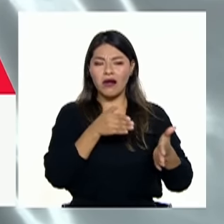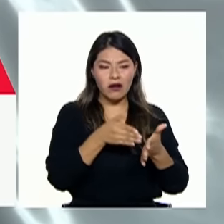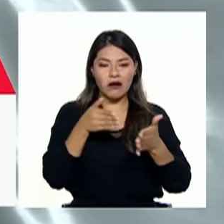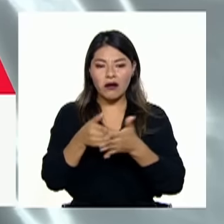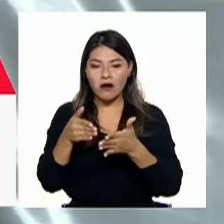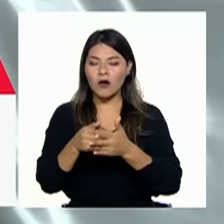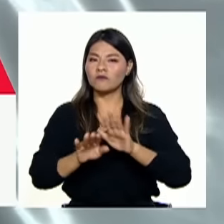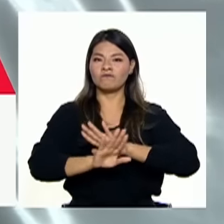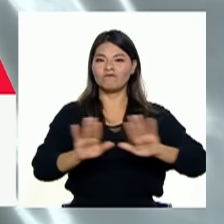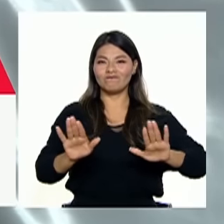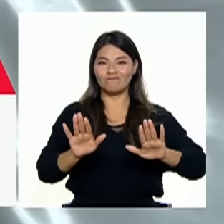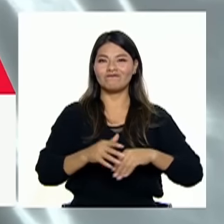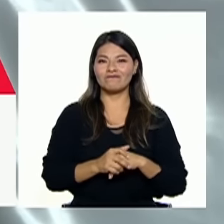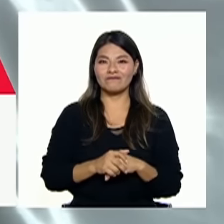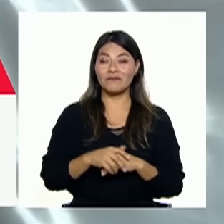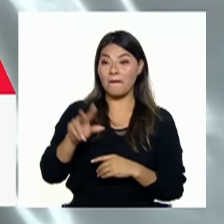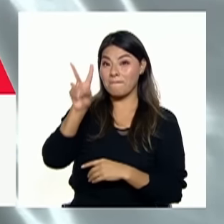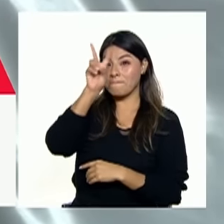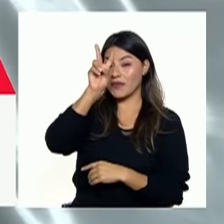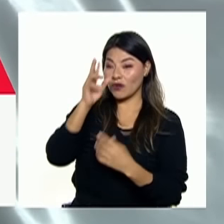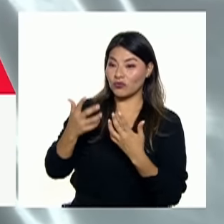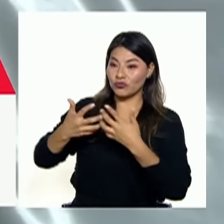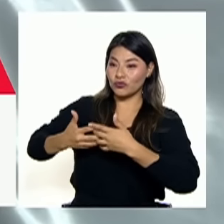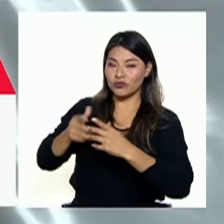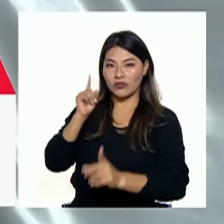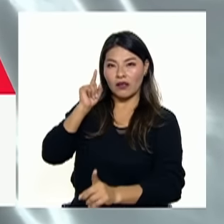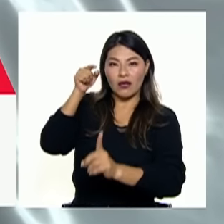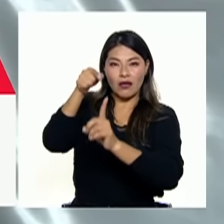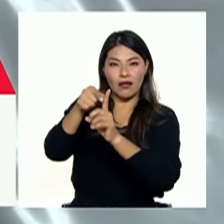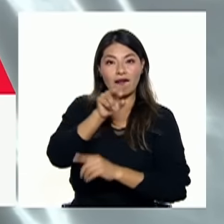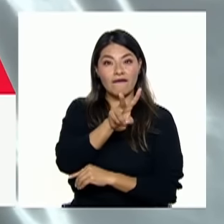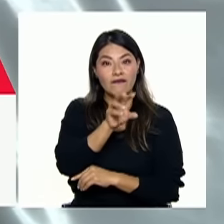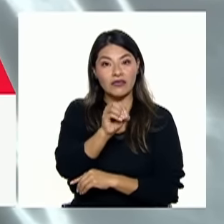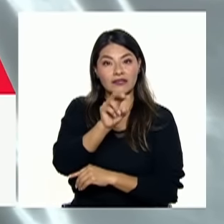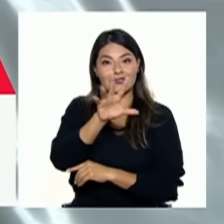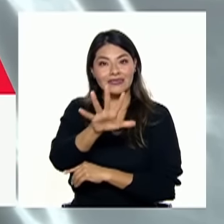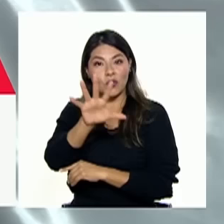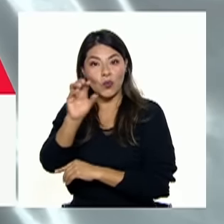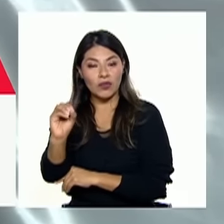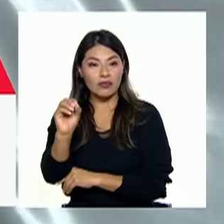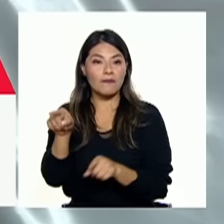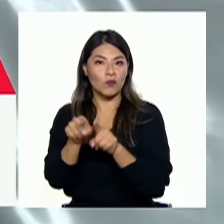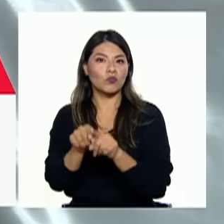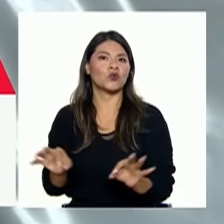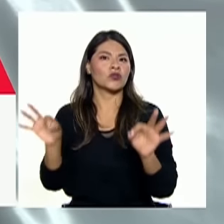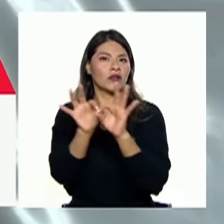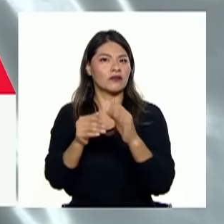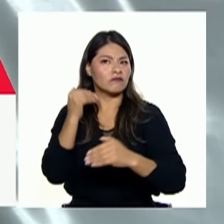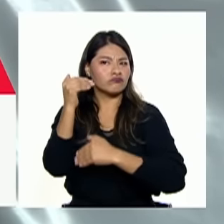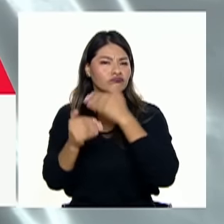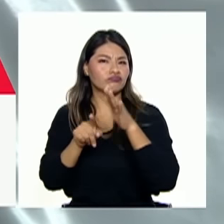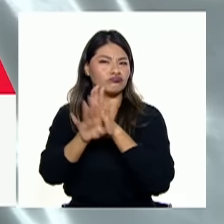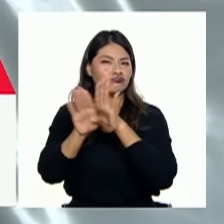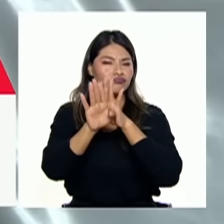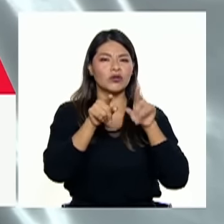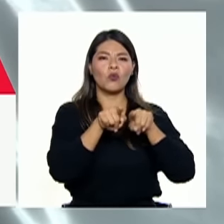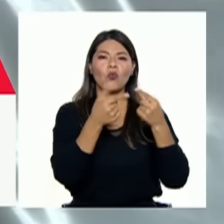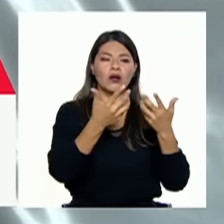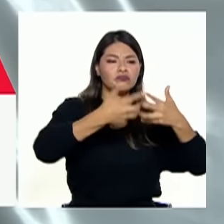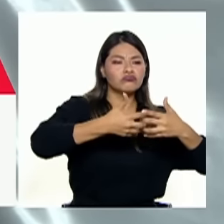existentes. Perú Industria al 2050 será un importante aporte para la elaboración de los planes